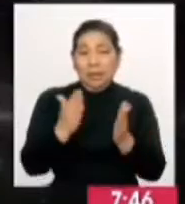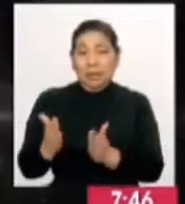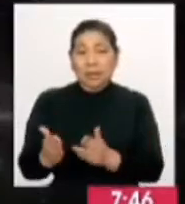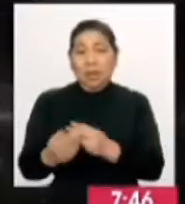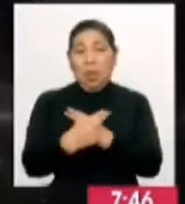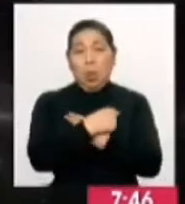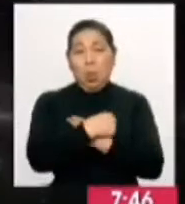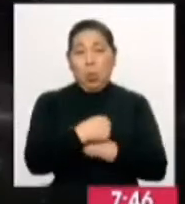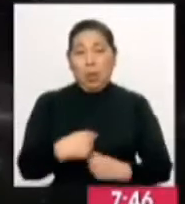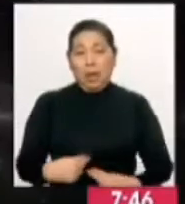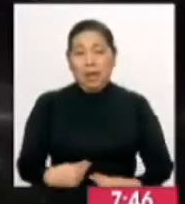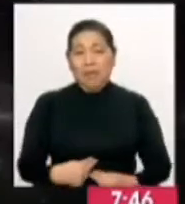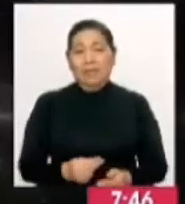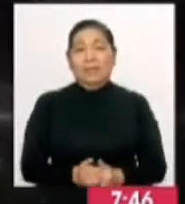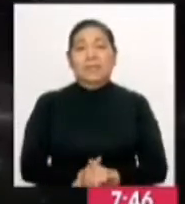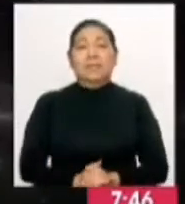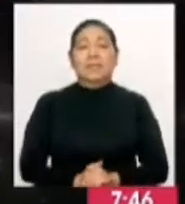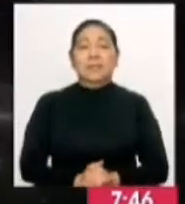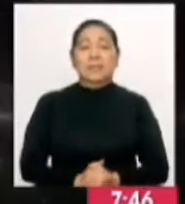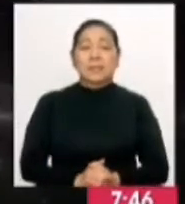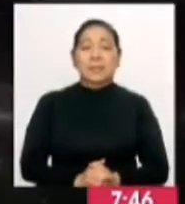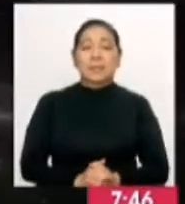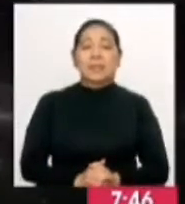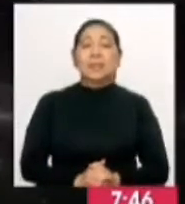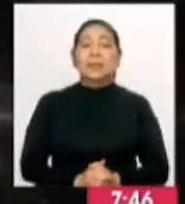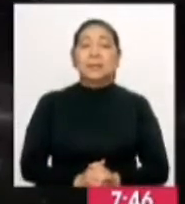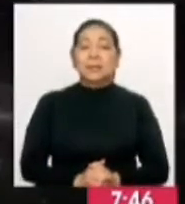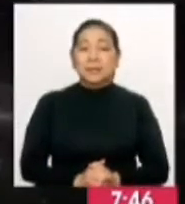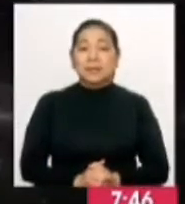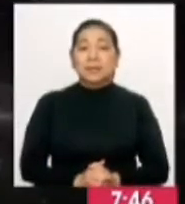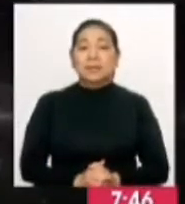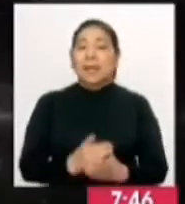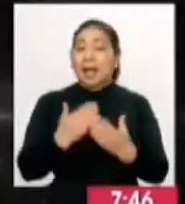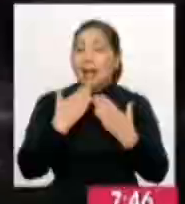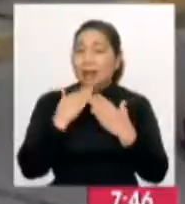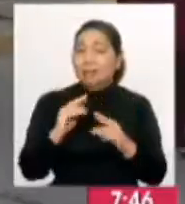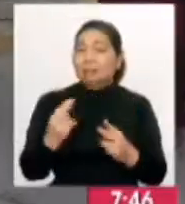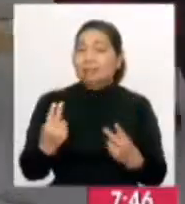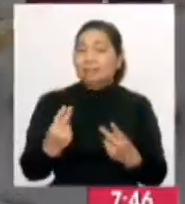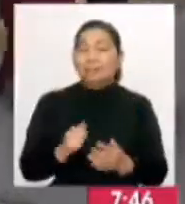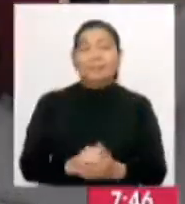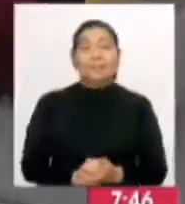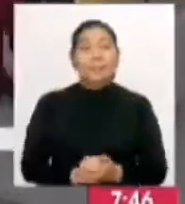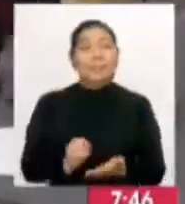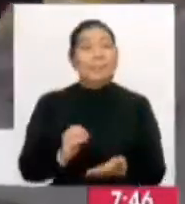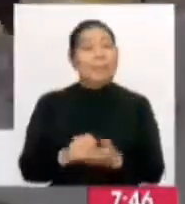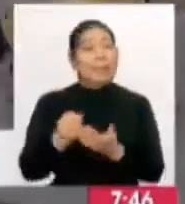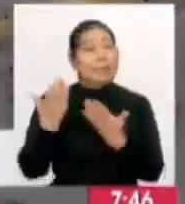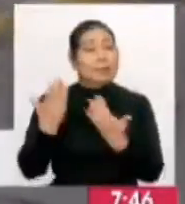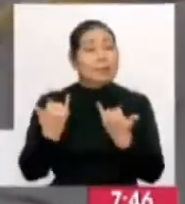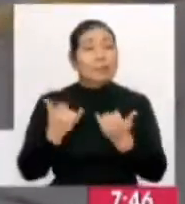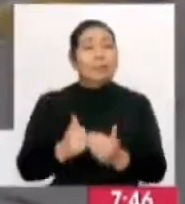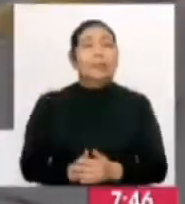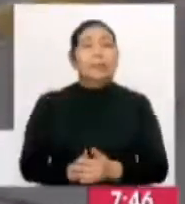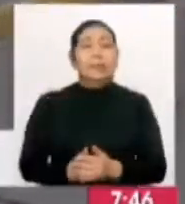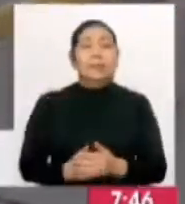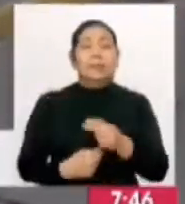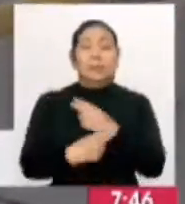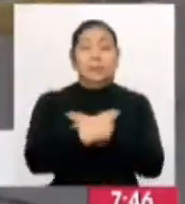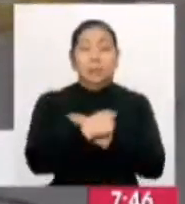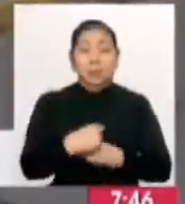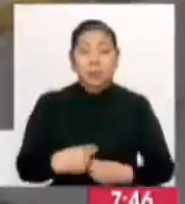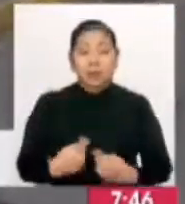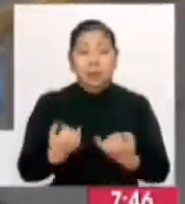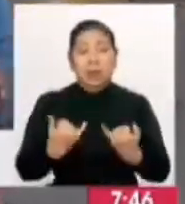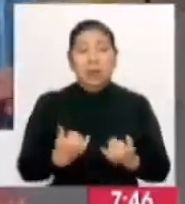Lica, Flor, buenos días. Muy buenos días, Nicolás. Gracias por el pase. Tenemos más informaciones de la región Huancavelica